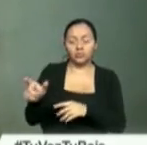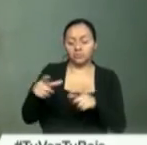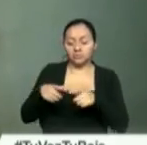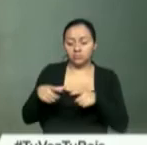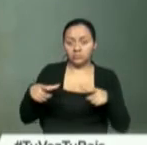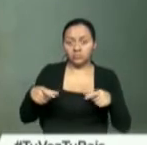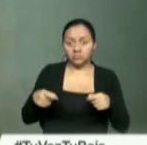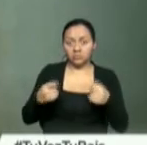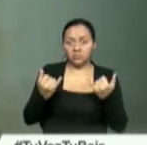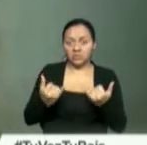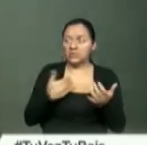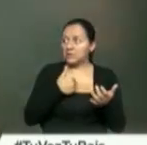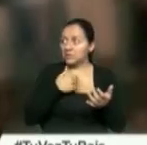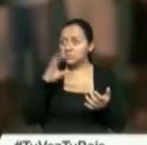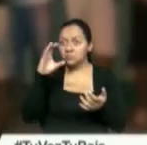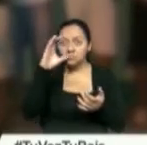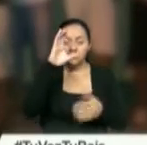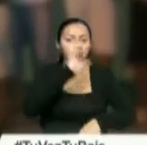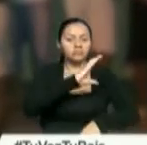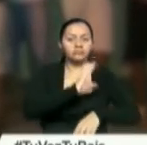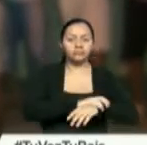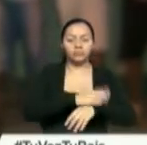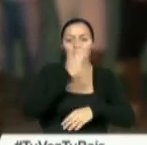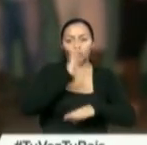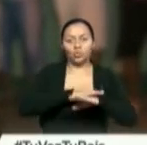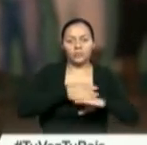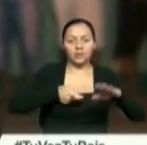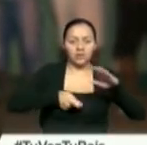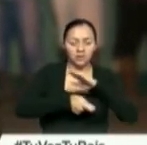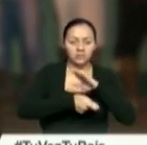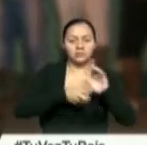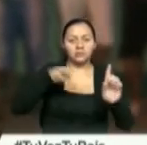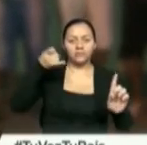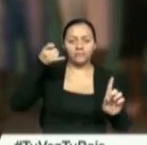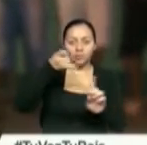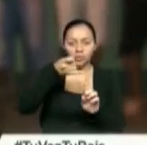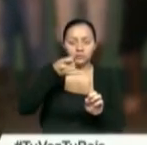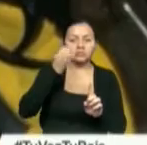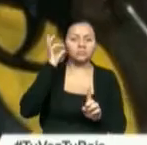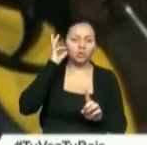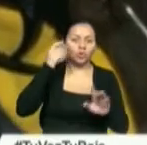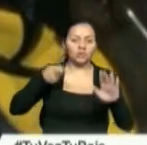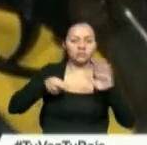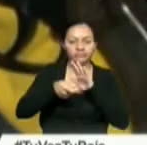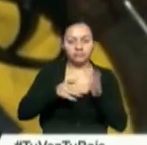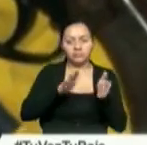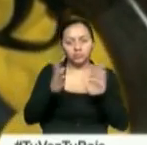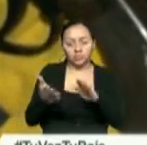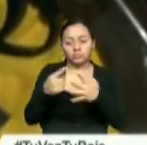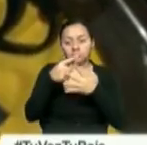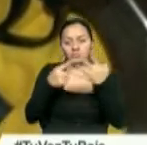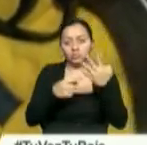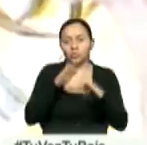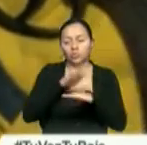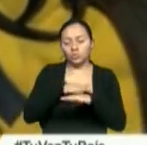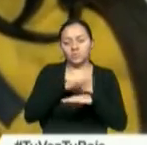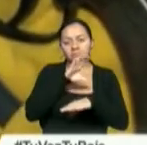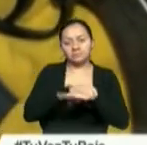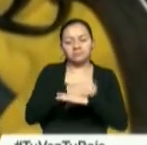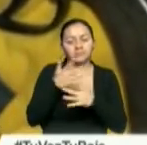vigentes por delitos de tentativas de asesinato violación y femicidio cristina pavón noticiero